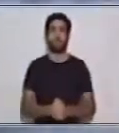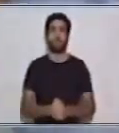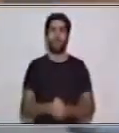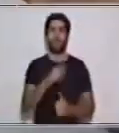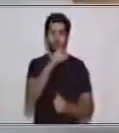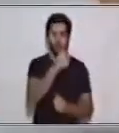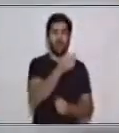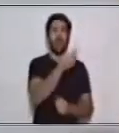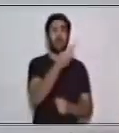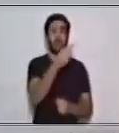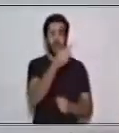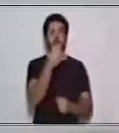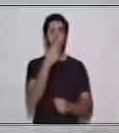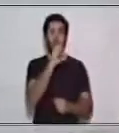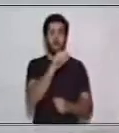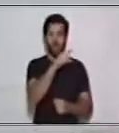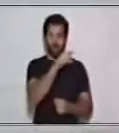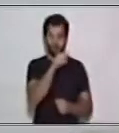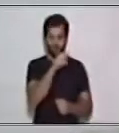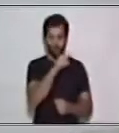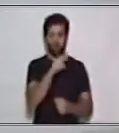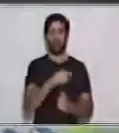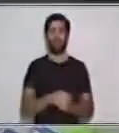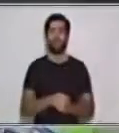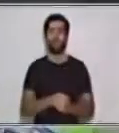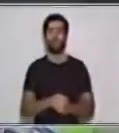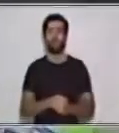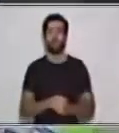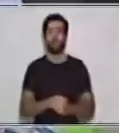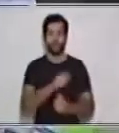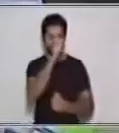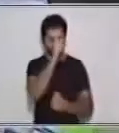la cantidad de hermanos, la cantidad de hermanos.